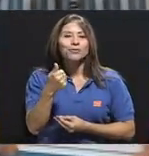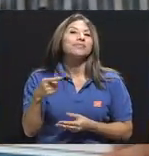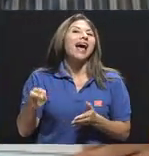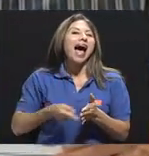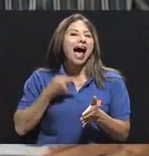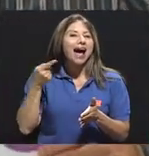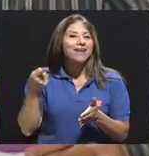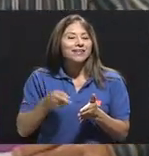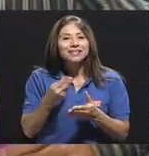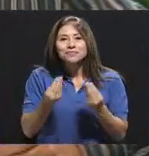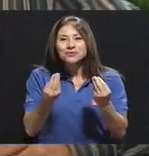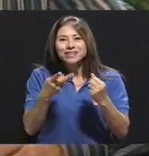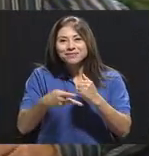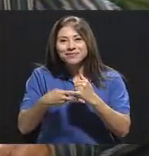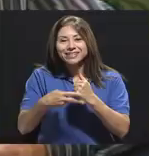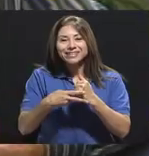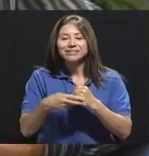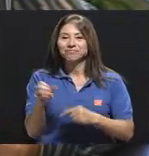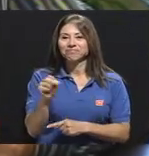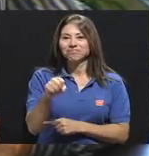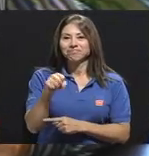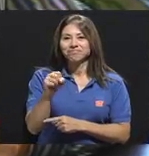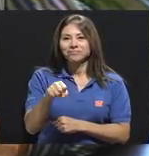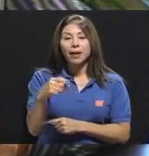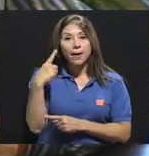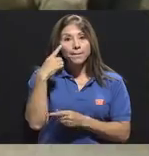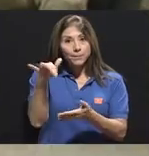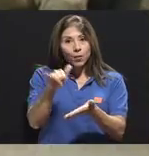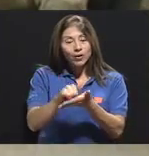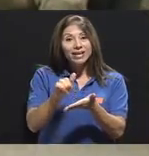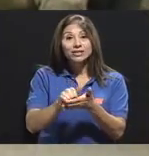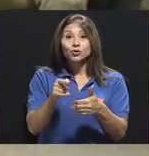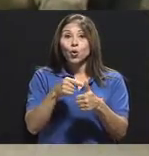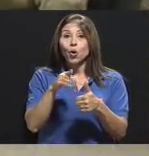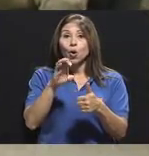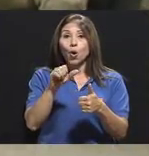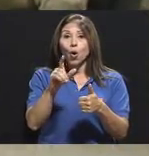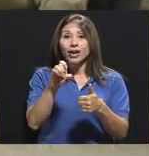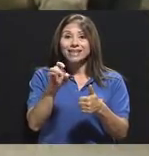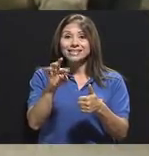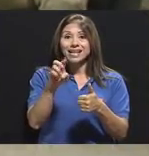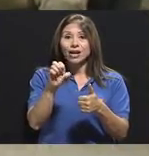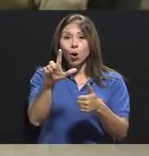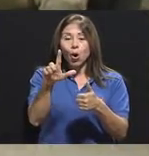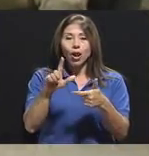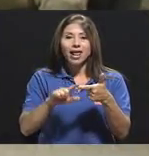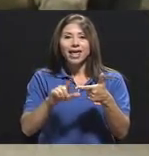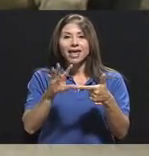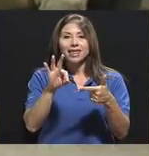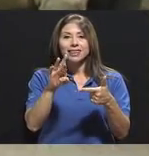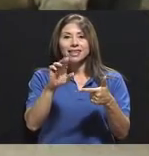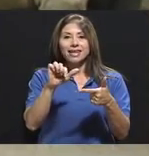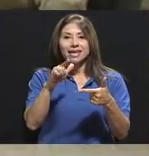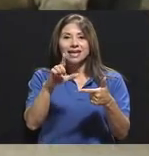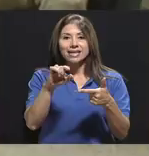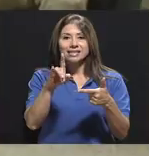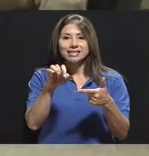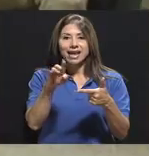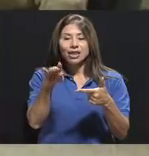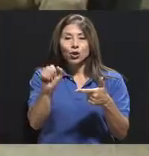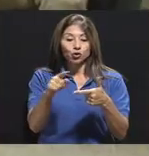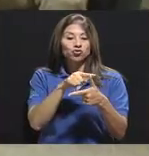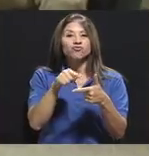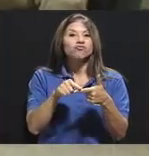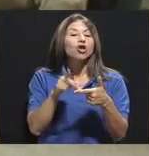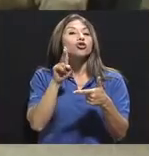Generalmente sí Y por eso porque definitivamente el colesterol y los triglicéridos son dos sustancias que se encuentran en la mayor proporción en